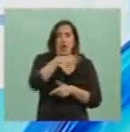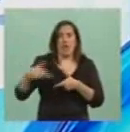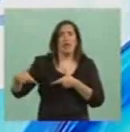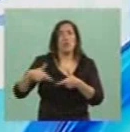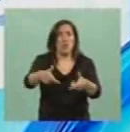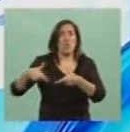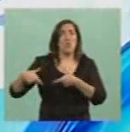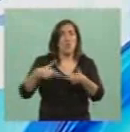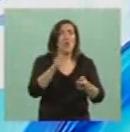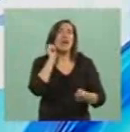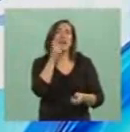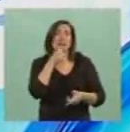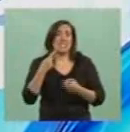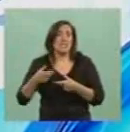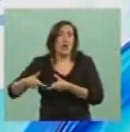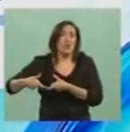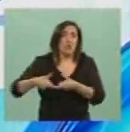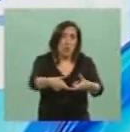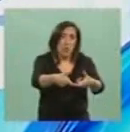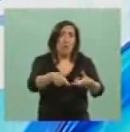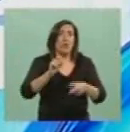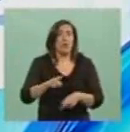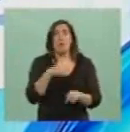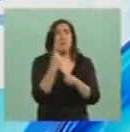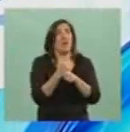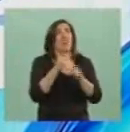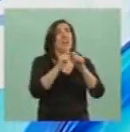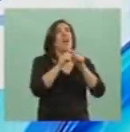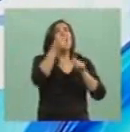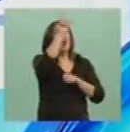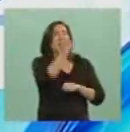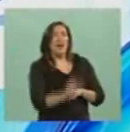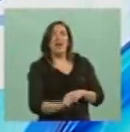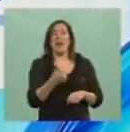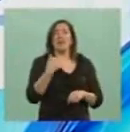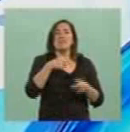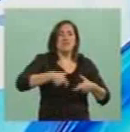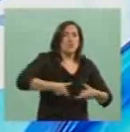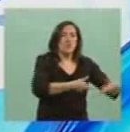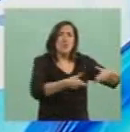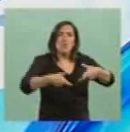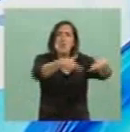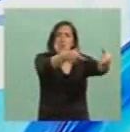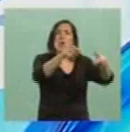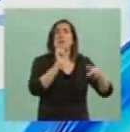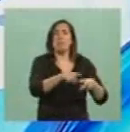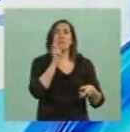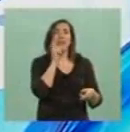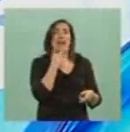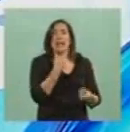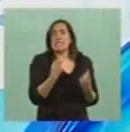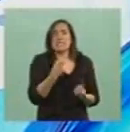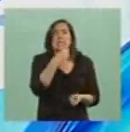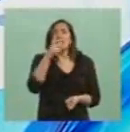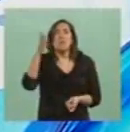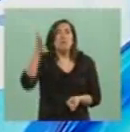gasífera, no se puede hacer gasoductos, no se puede perforar sin los tubos sin costuras. El 100% lo